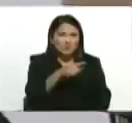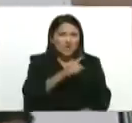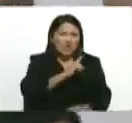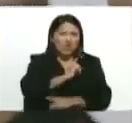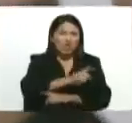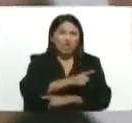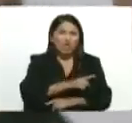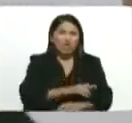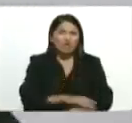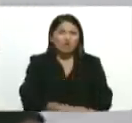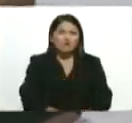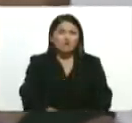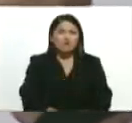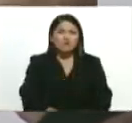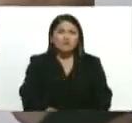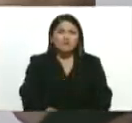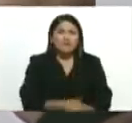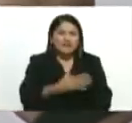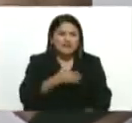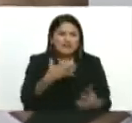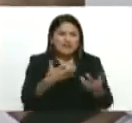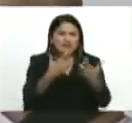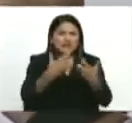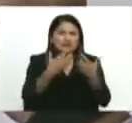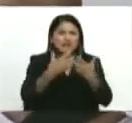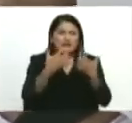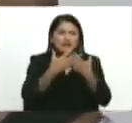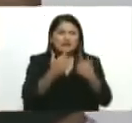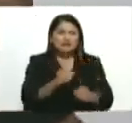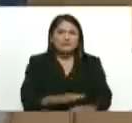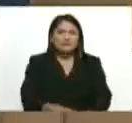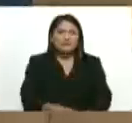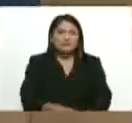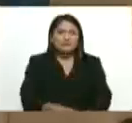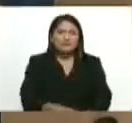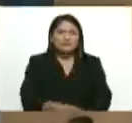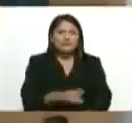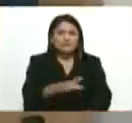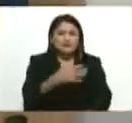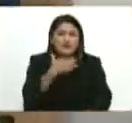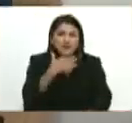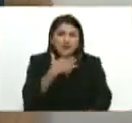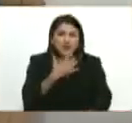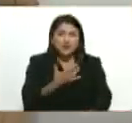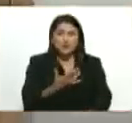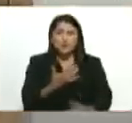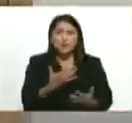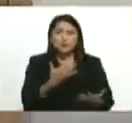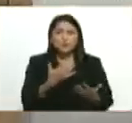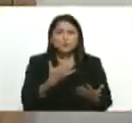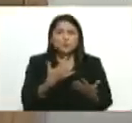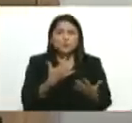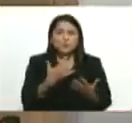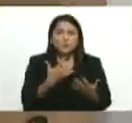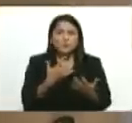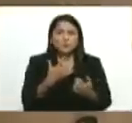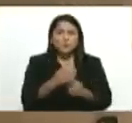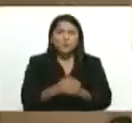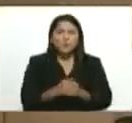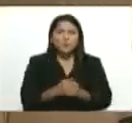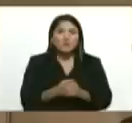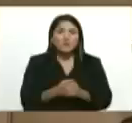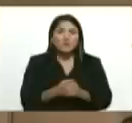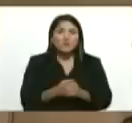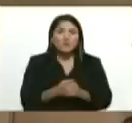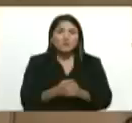colonialista, guerrerista, a dictarle algún tipo de conducta, algún tipo de